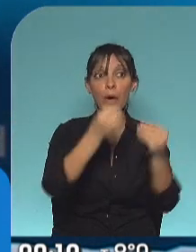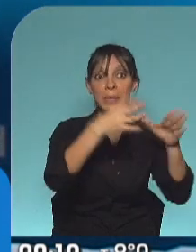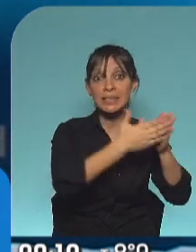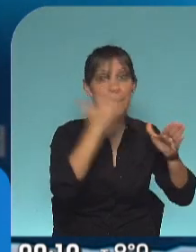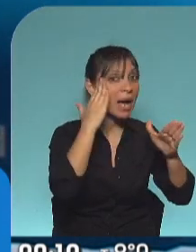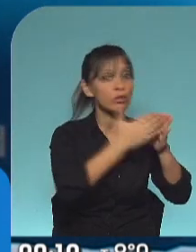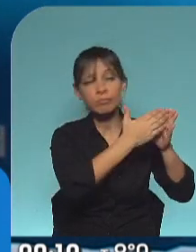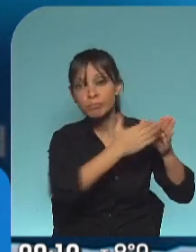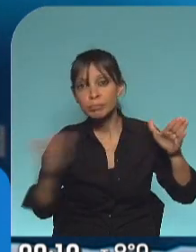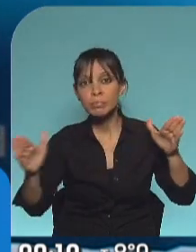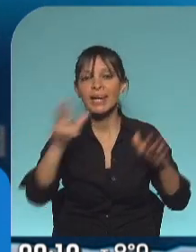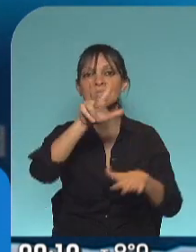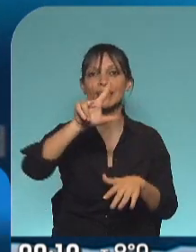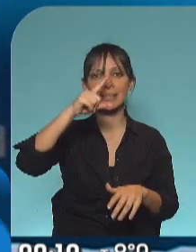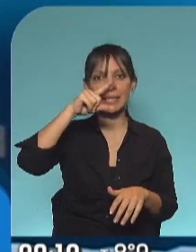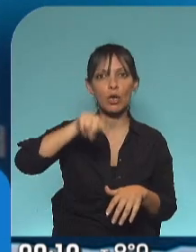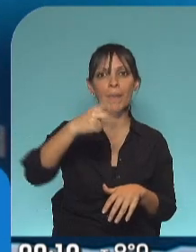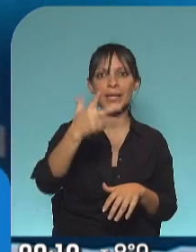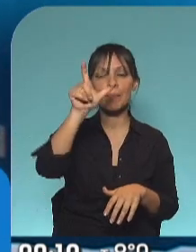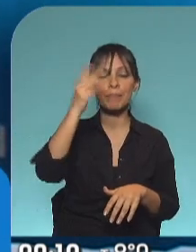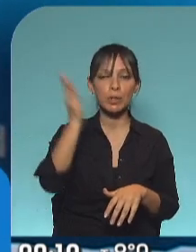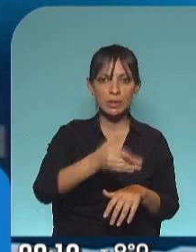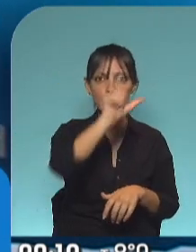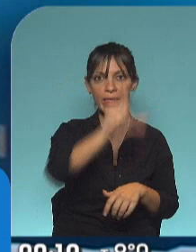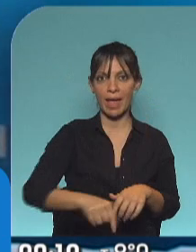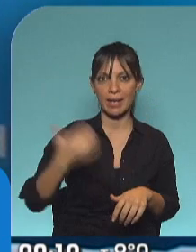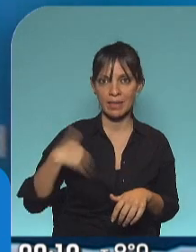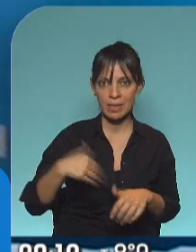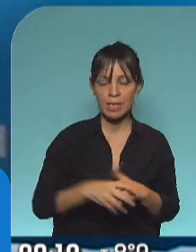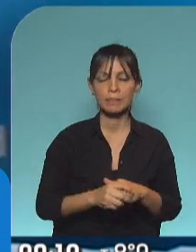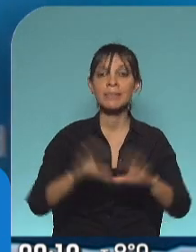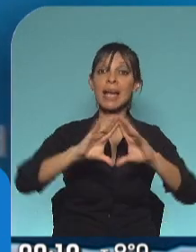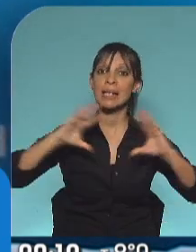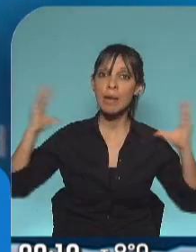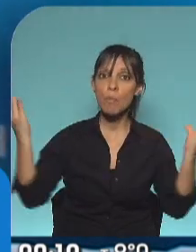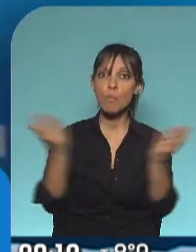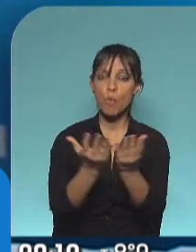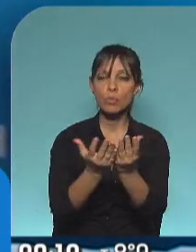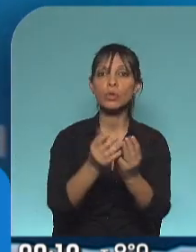del 37,3% en todo el país. A nivel mundial,